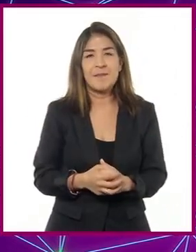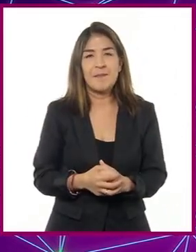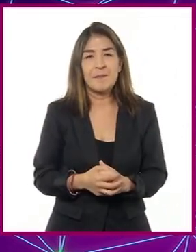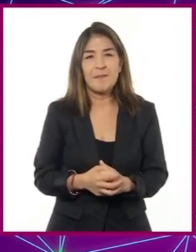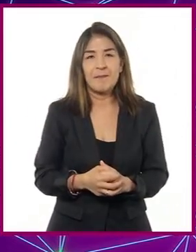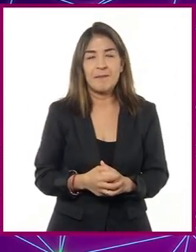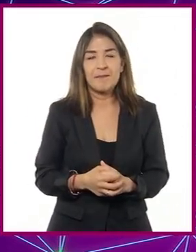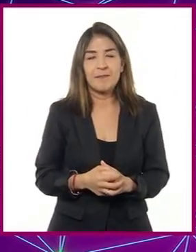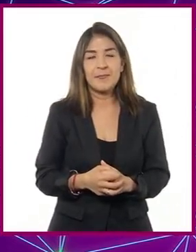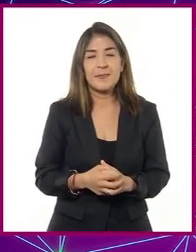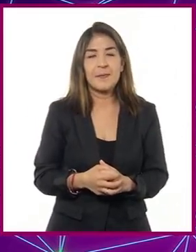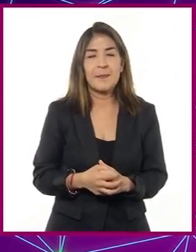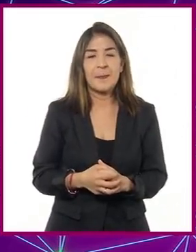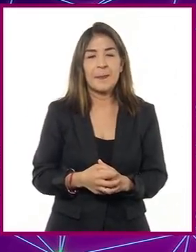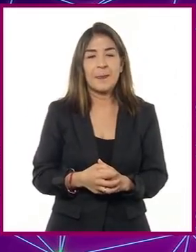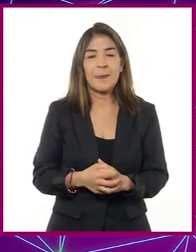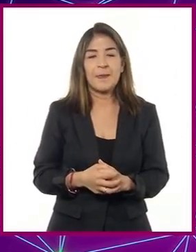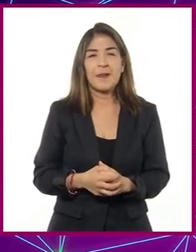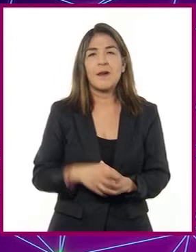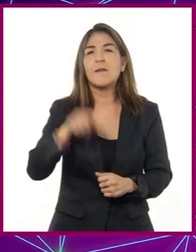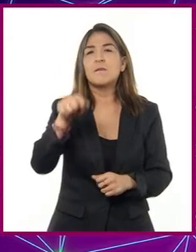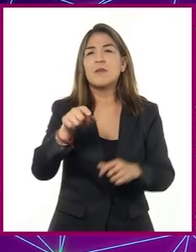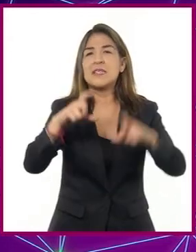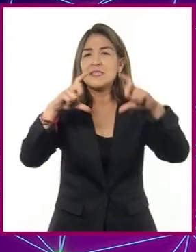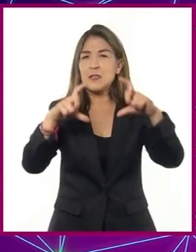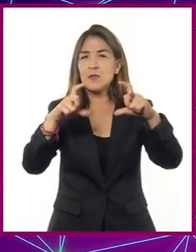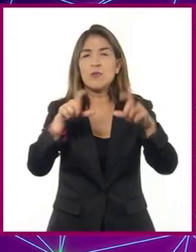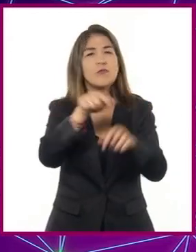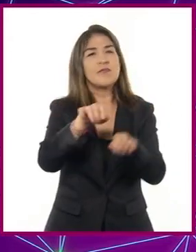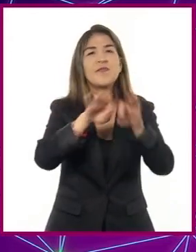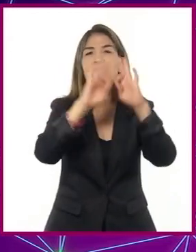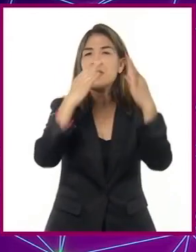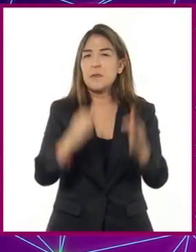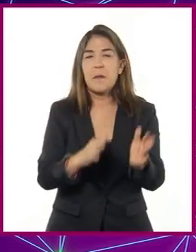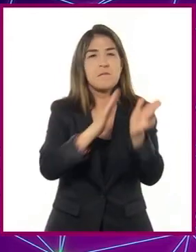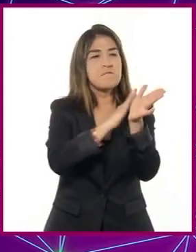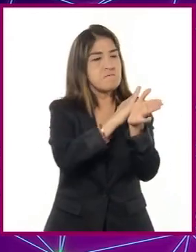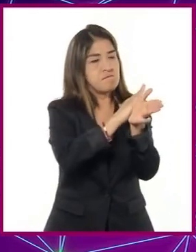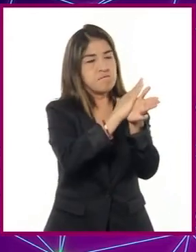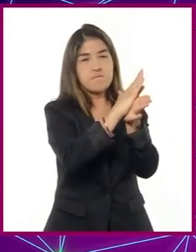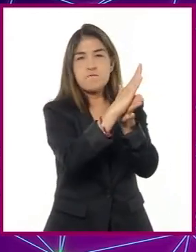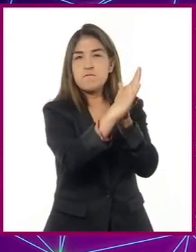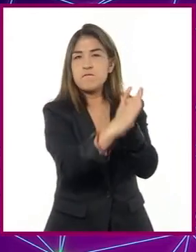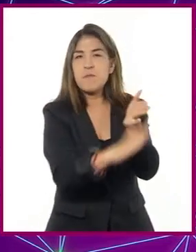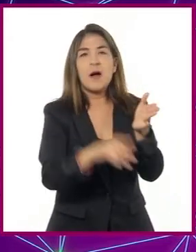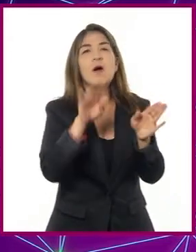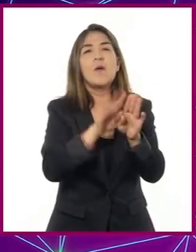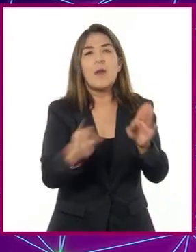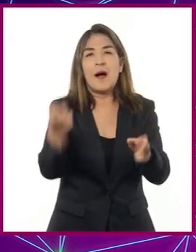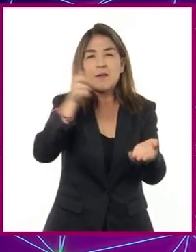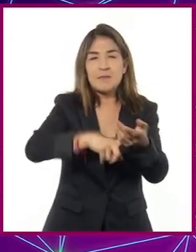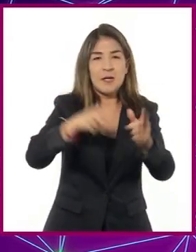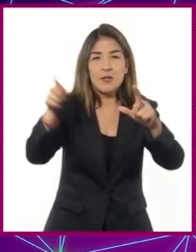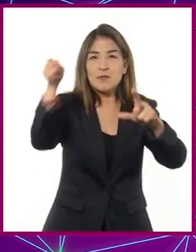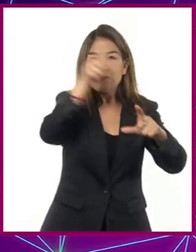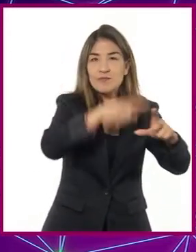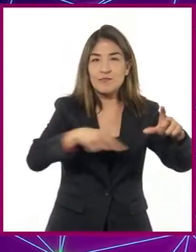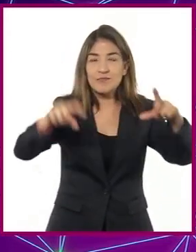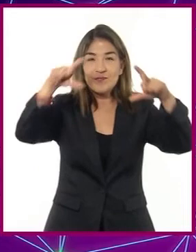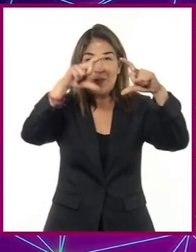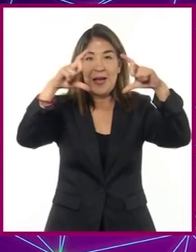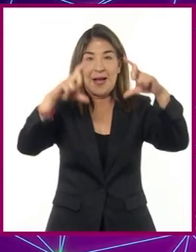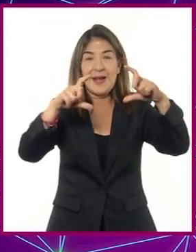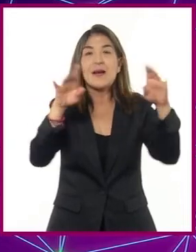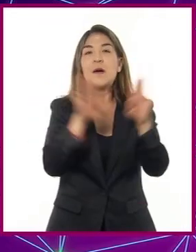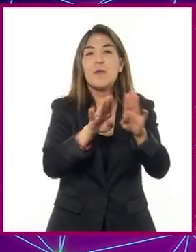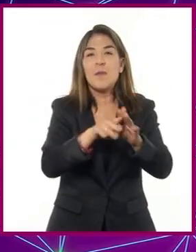Un círculo es una figura plana rodeada por una línea tal que todas las